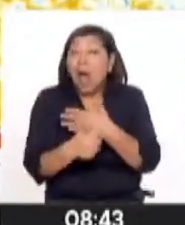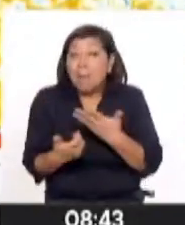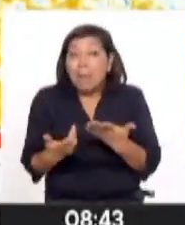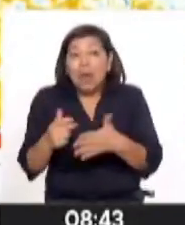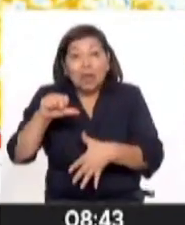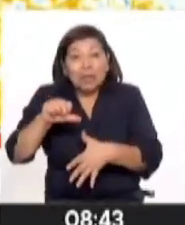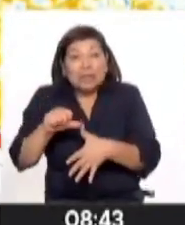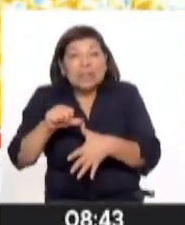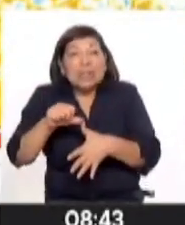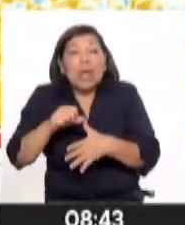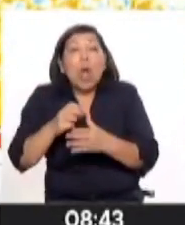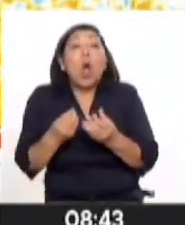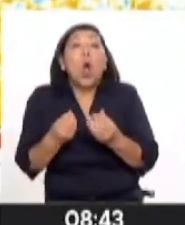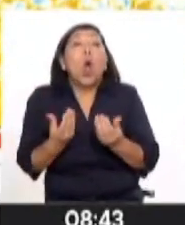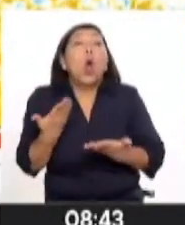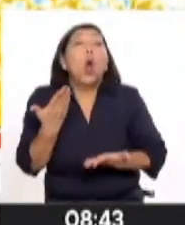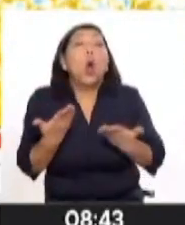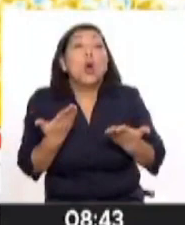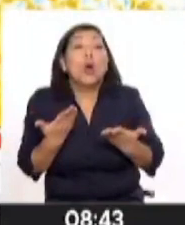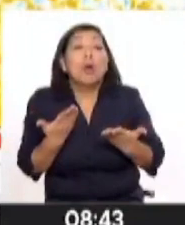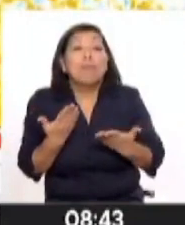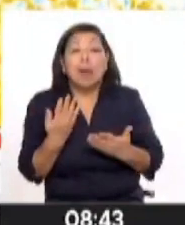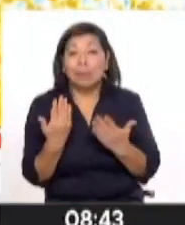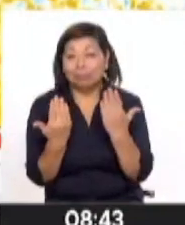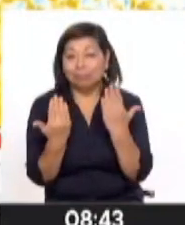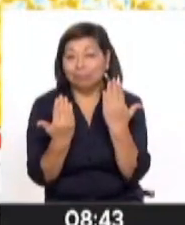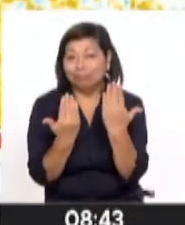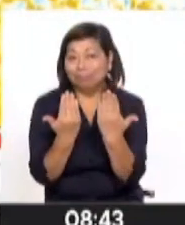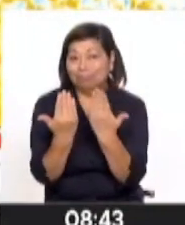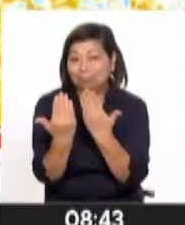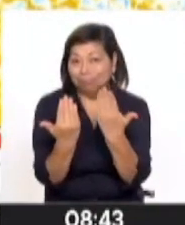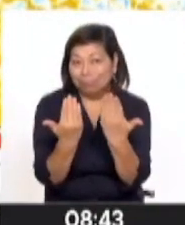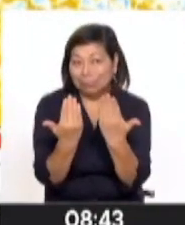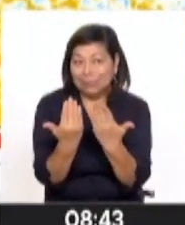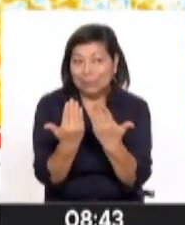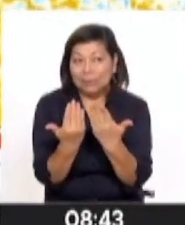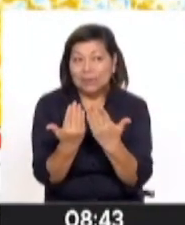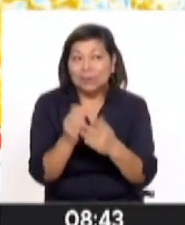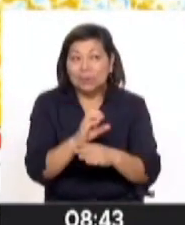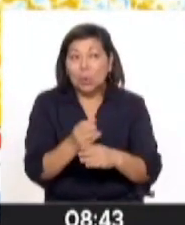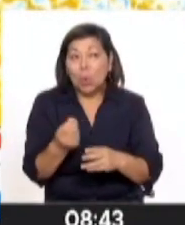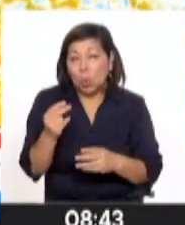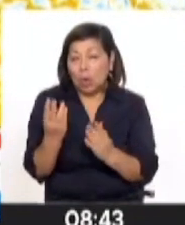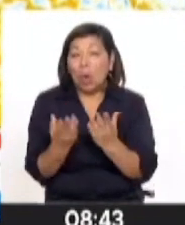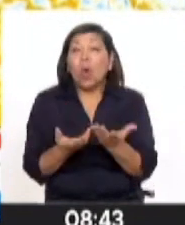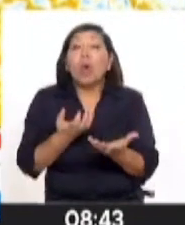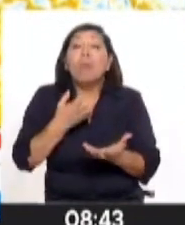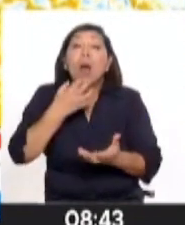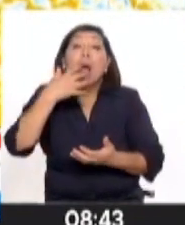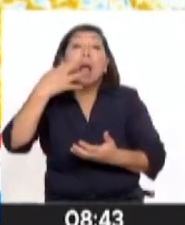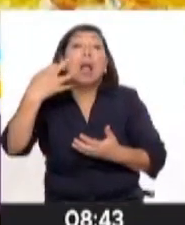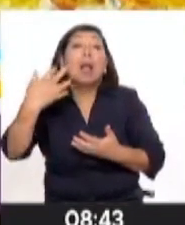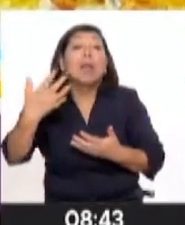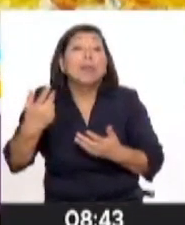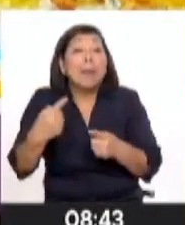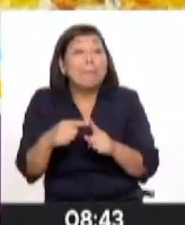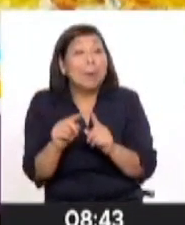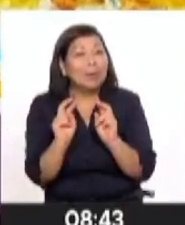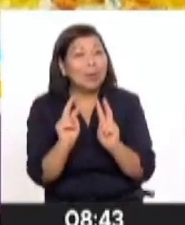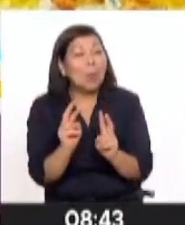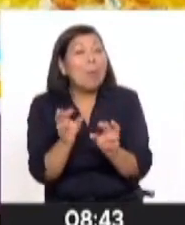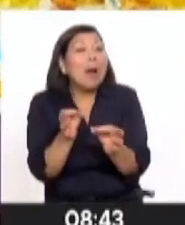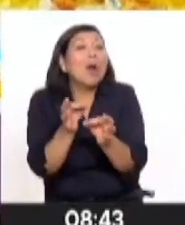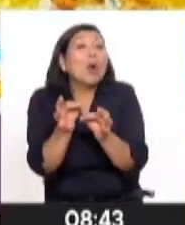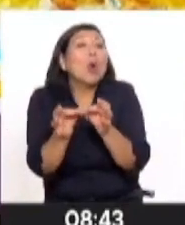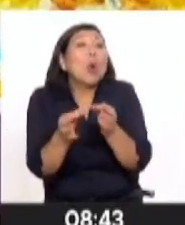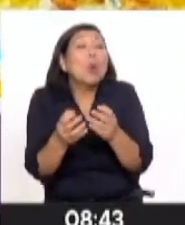rojo. Se monitorea sobre todo en dos regiones. Esta es llamada la región Niño 1 más 2, el calentamiento en esta región es la que nos va a generar